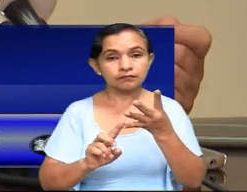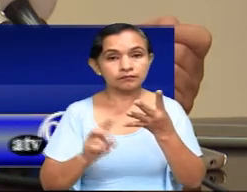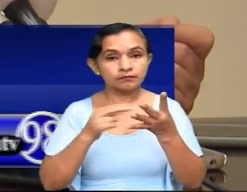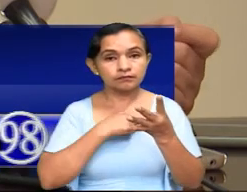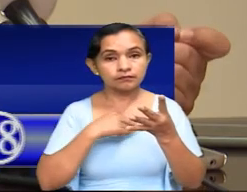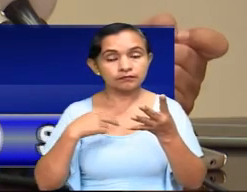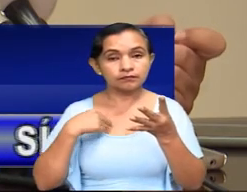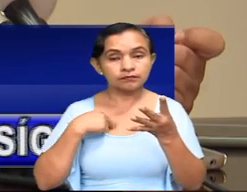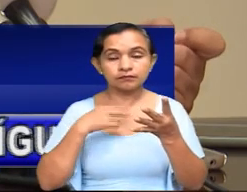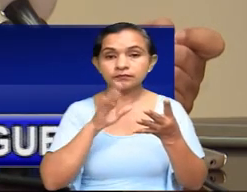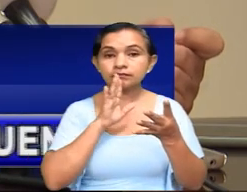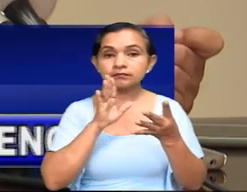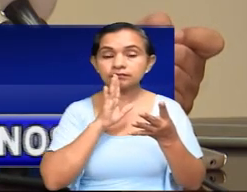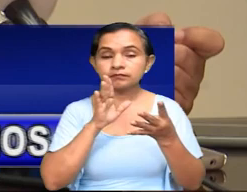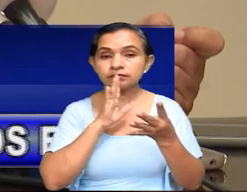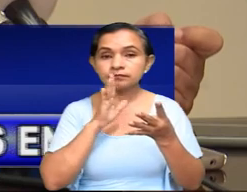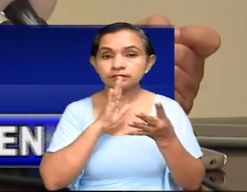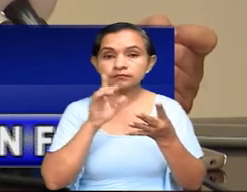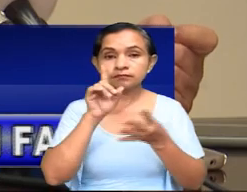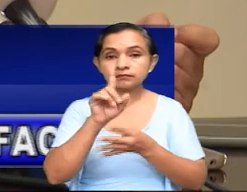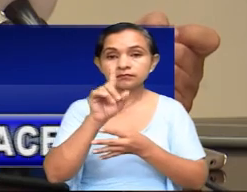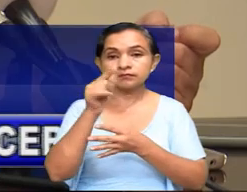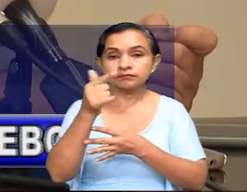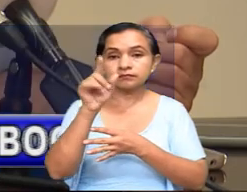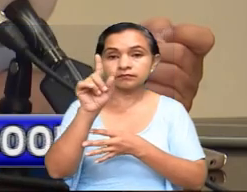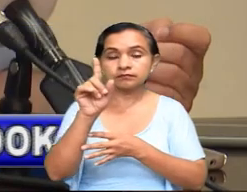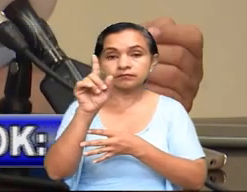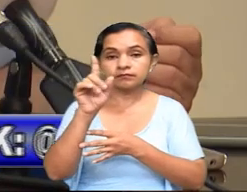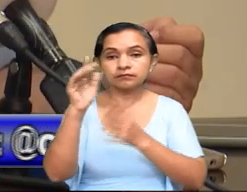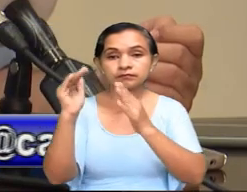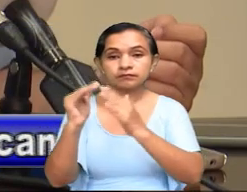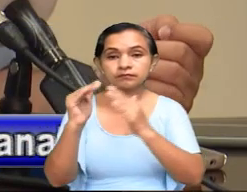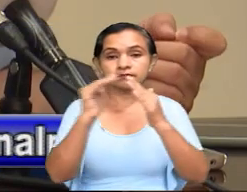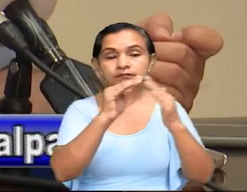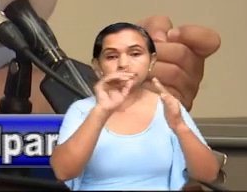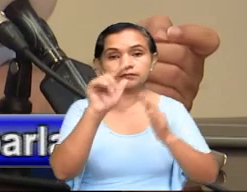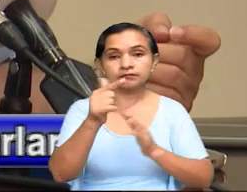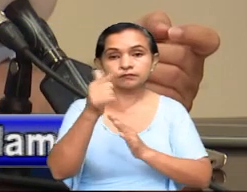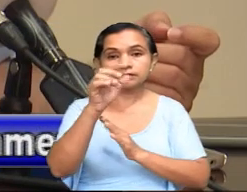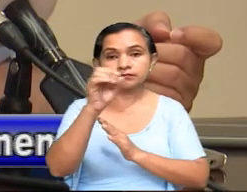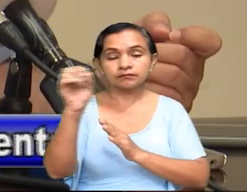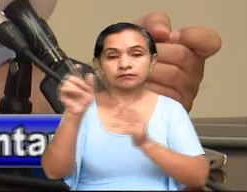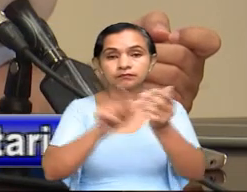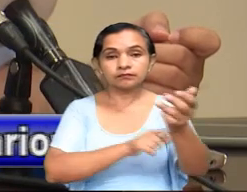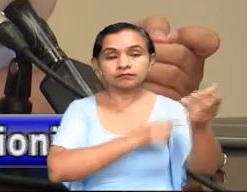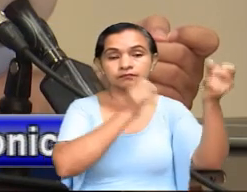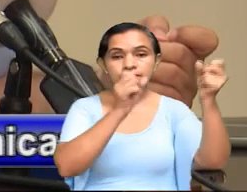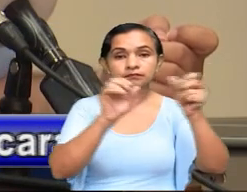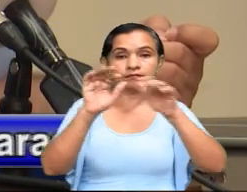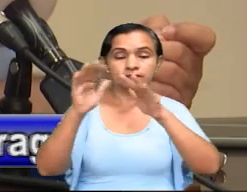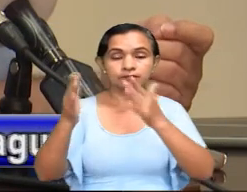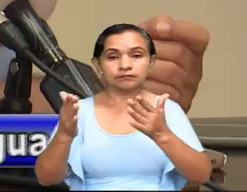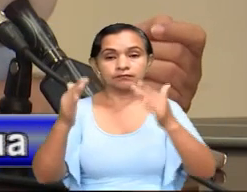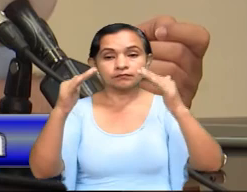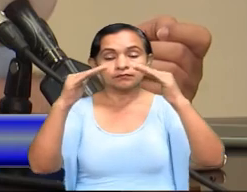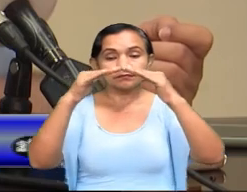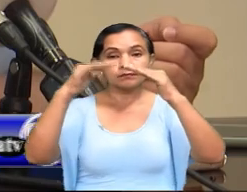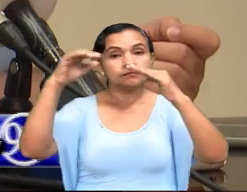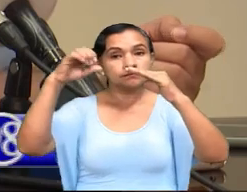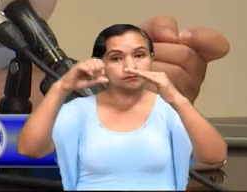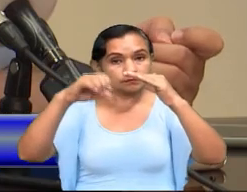ahí estamos hablando con 171 viviendas y 770 hermanos y hermanas con acceso a la energía